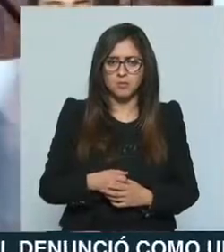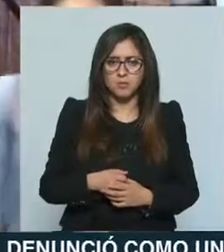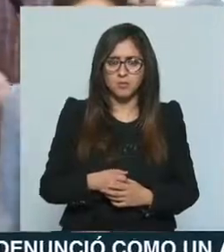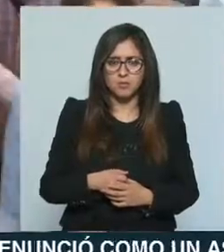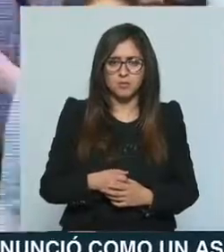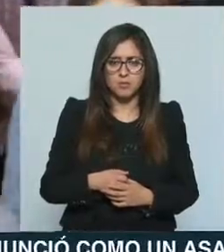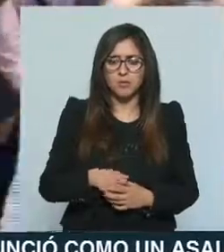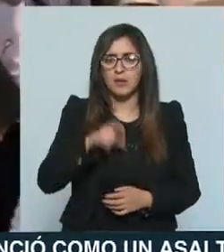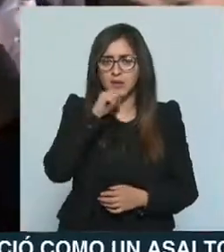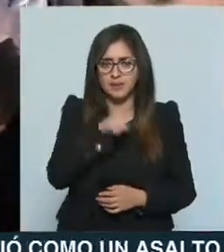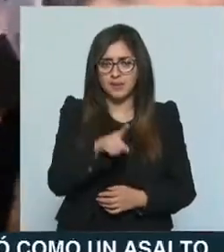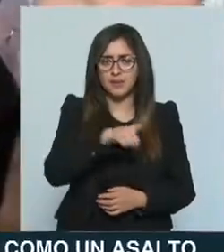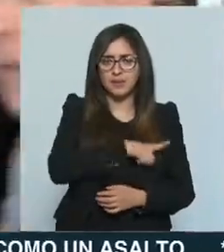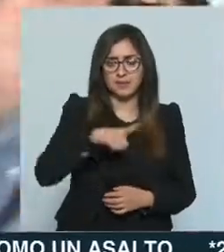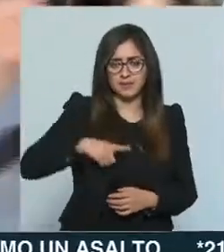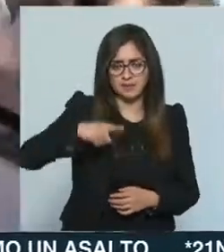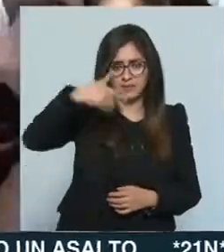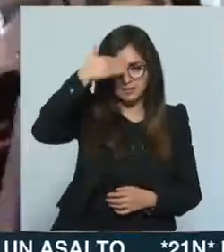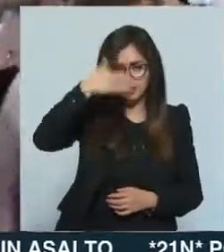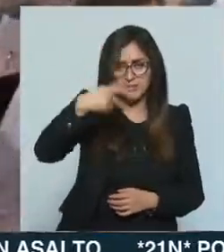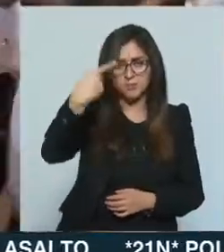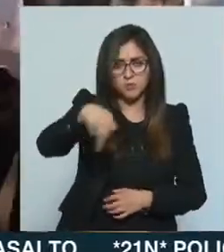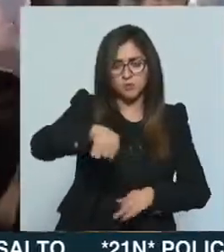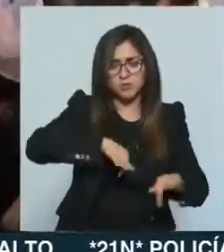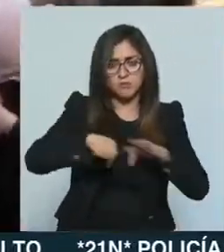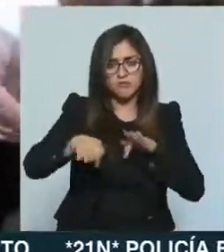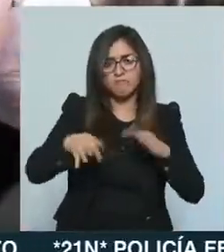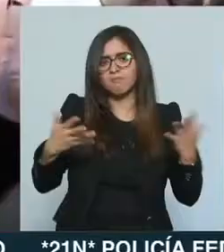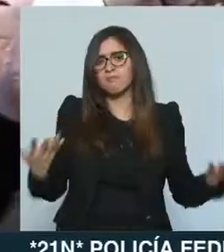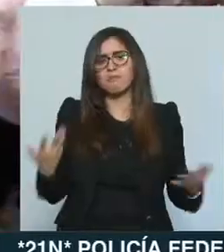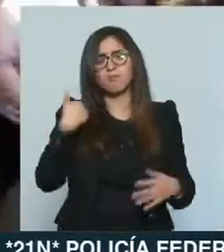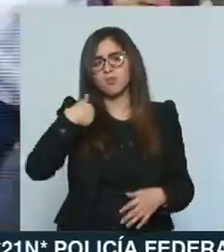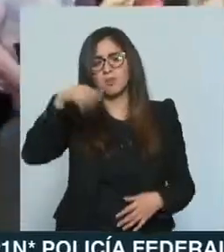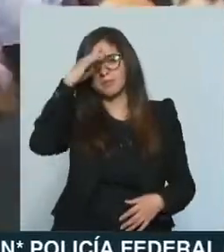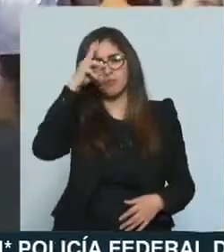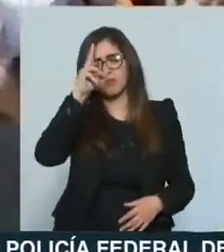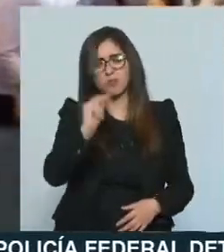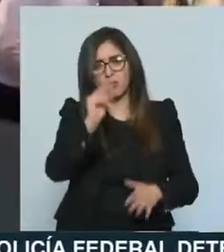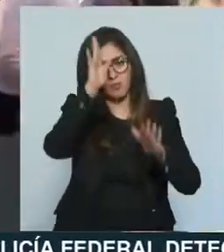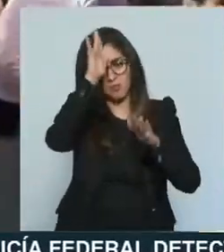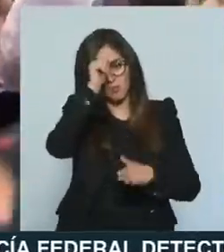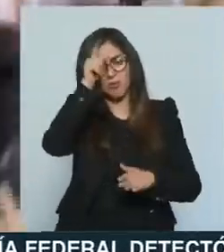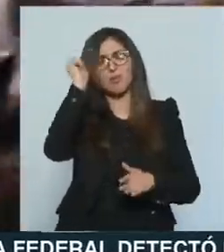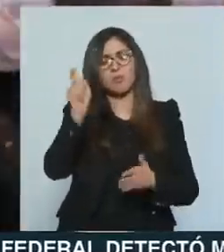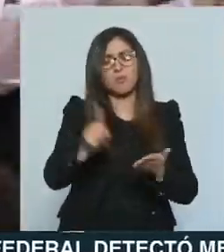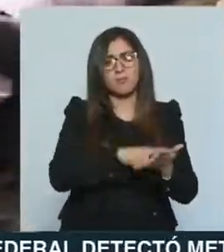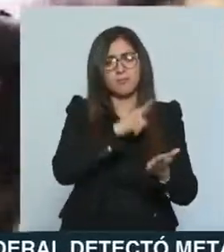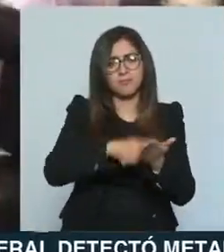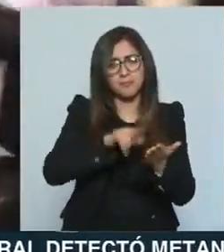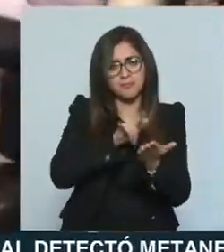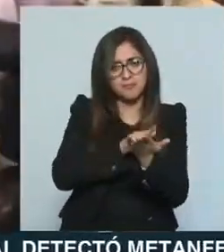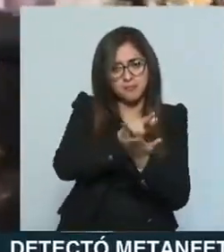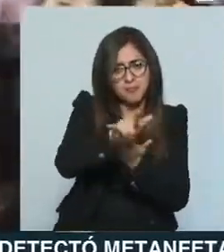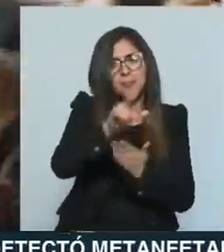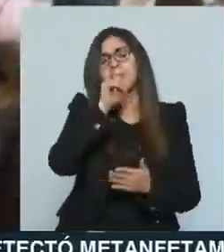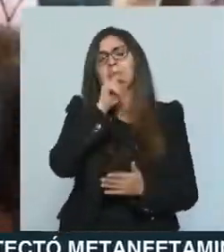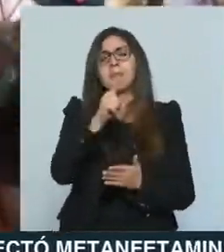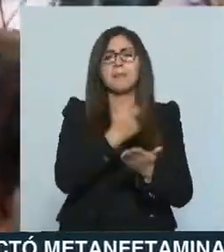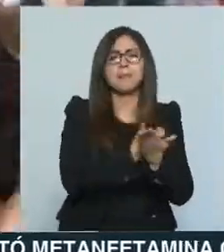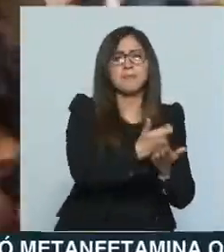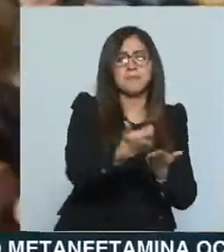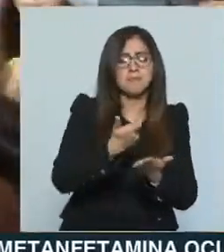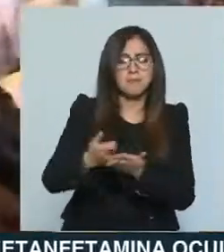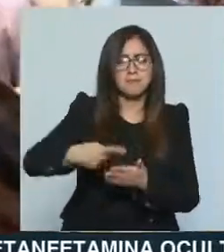de desaciertos, entre ellos la cancelación del nuevo aeropuerto, la disminución de los recursos para las